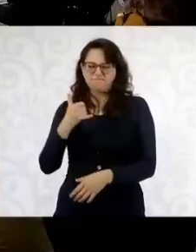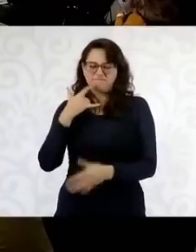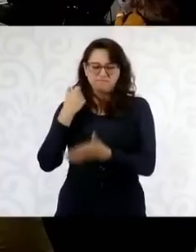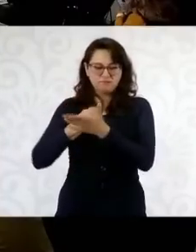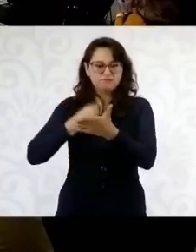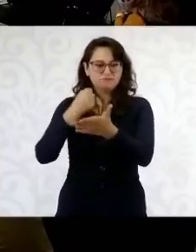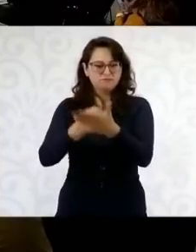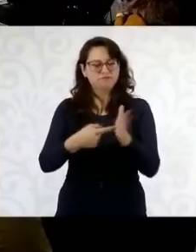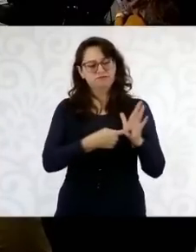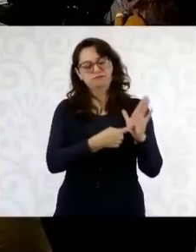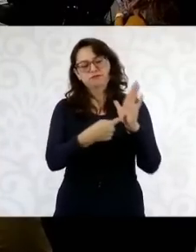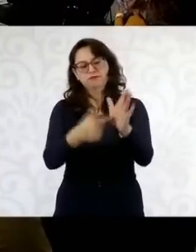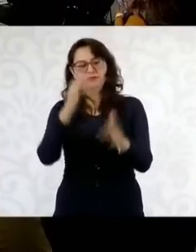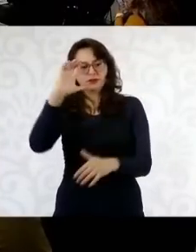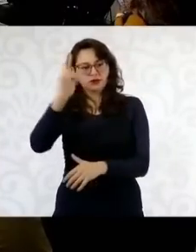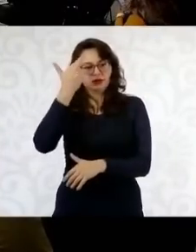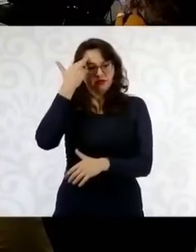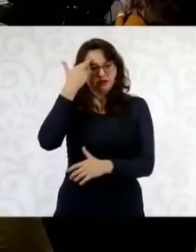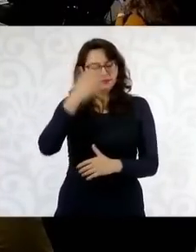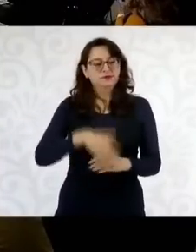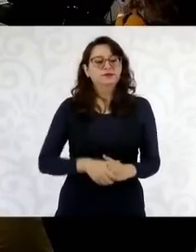Adelante.